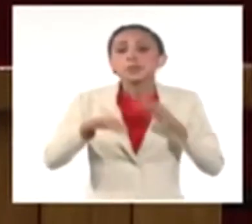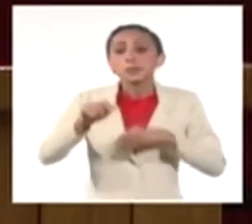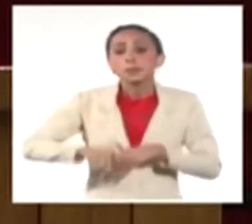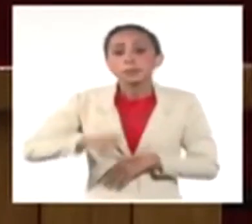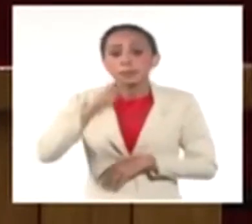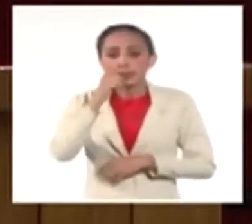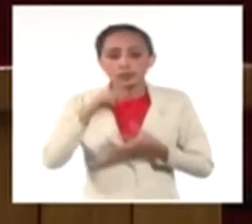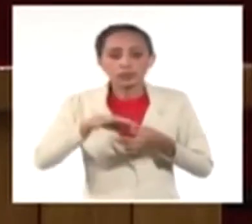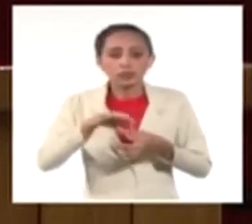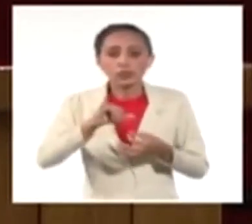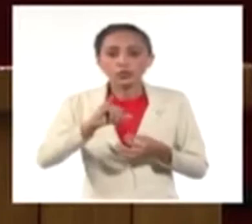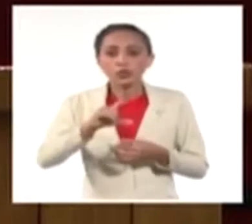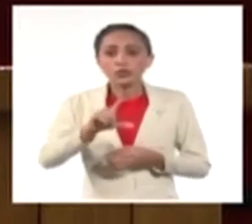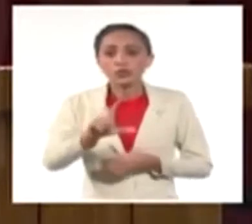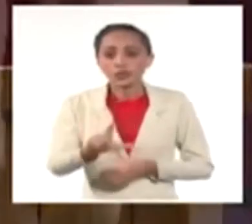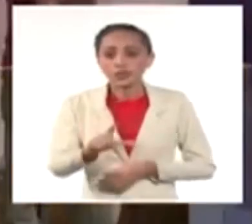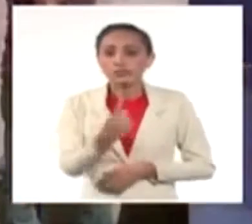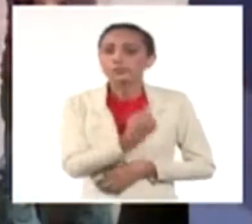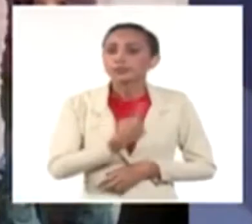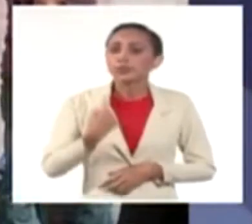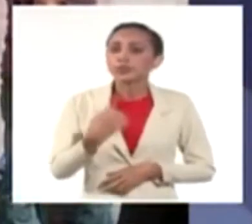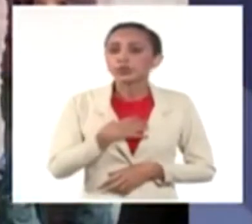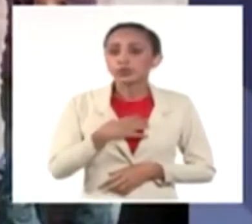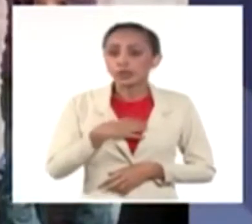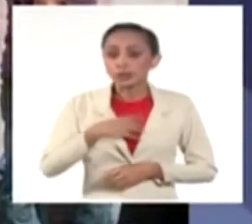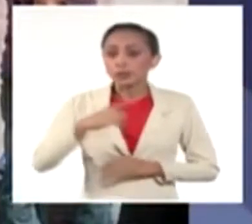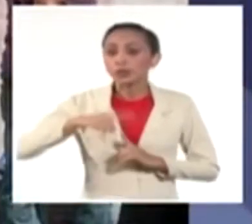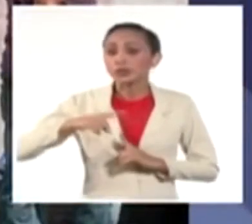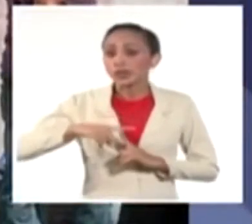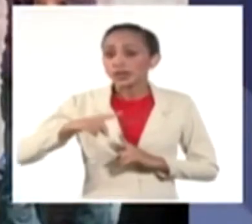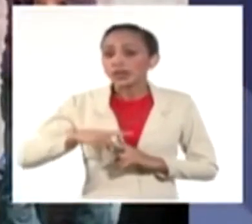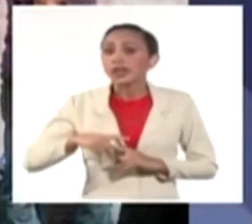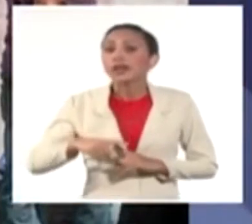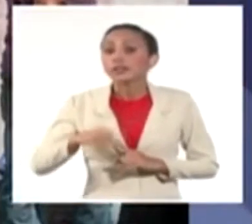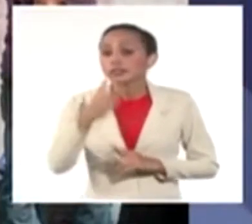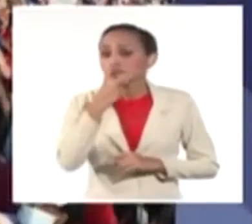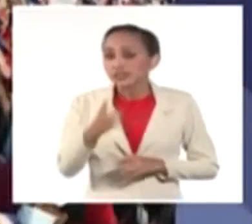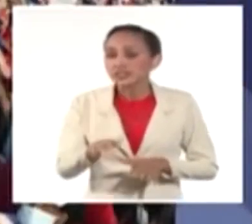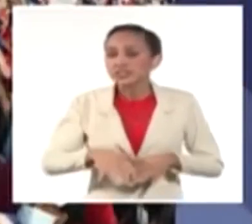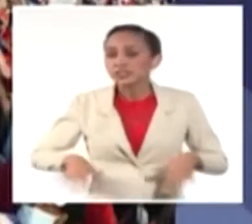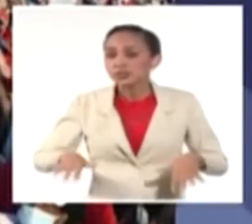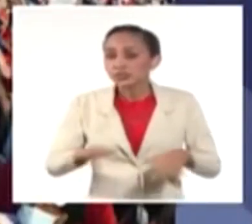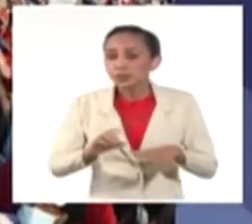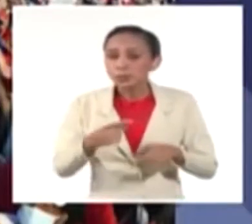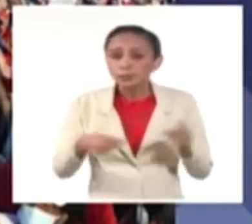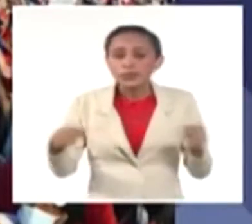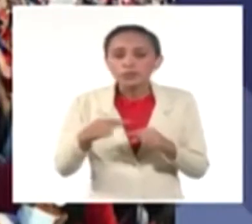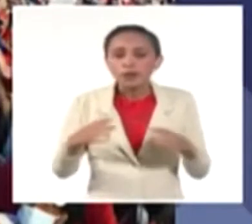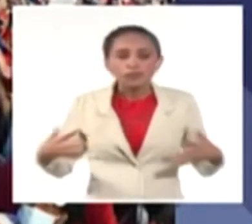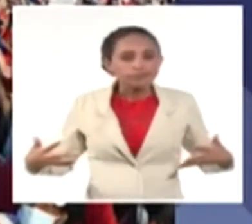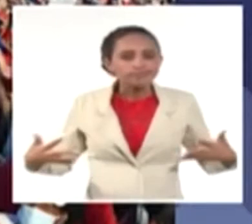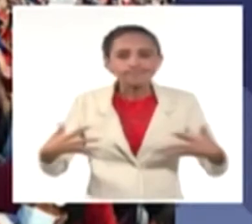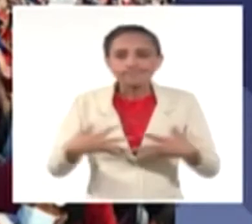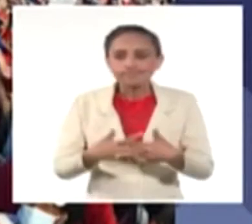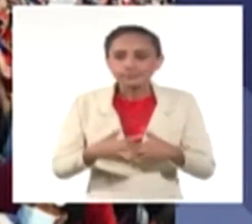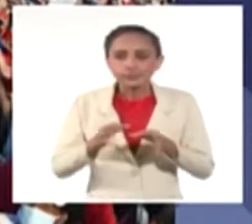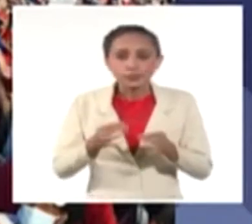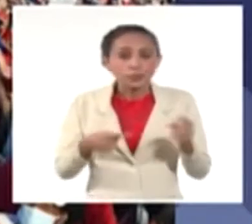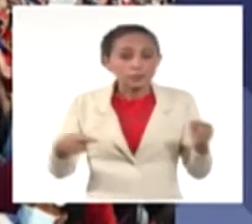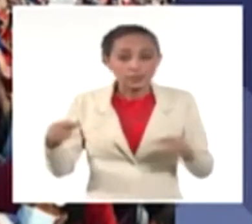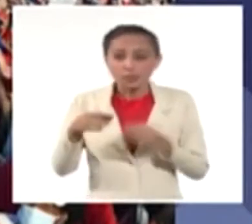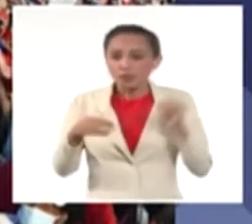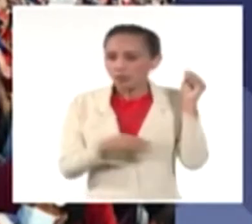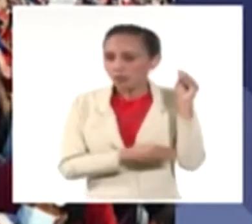Gil Fernández, tenemos el reto de enfrentar la inflación. La unidad siempre ha sido la principal fuerza de